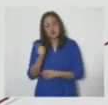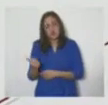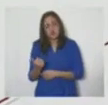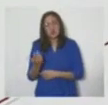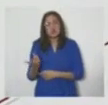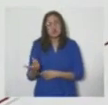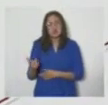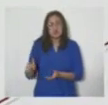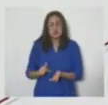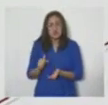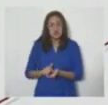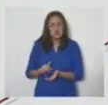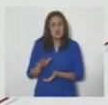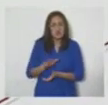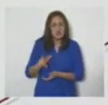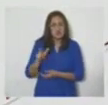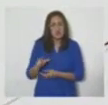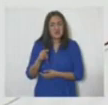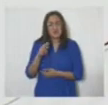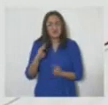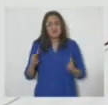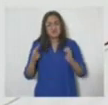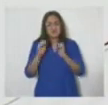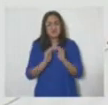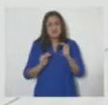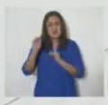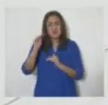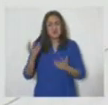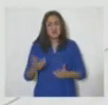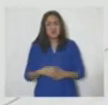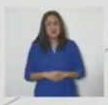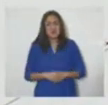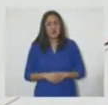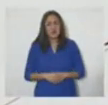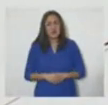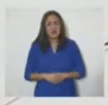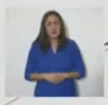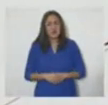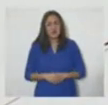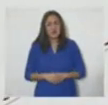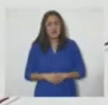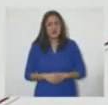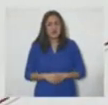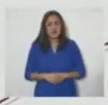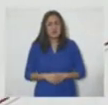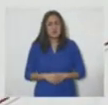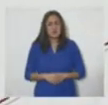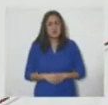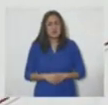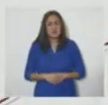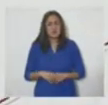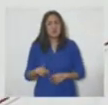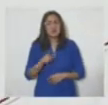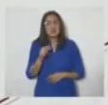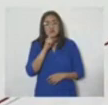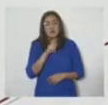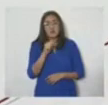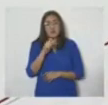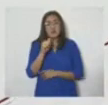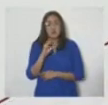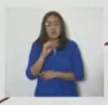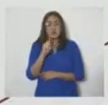de la zona de la alta mixteca cuando entra uno rumbo a molcajack la parte que va a